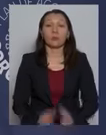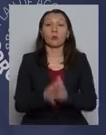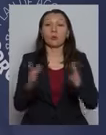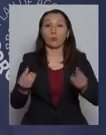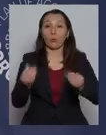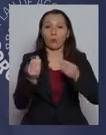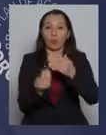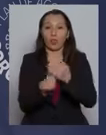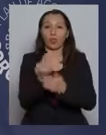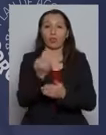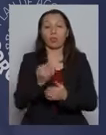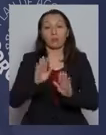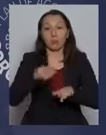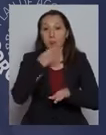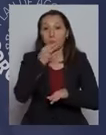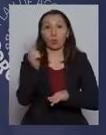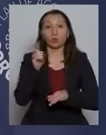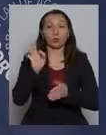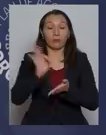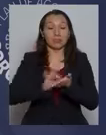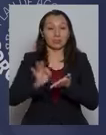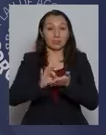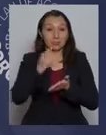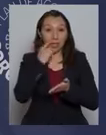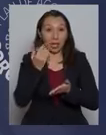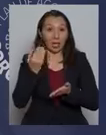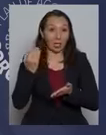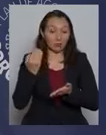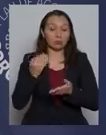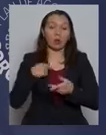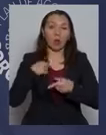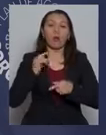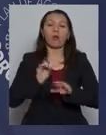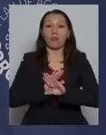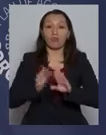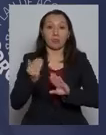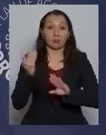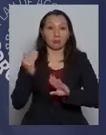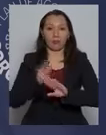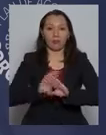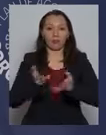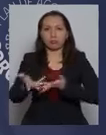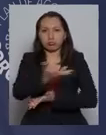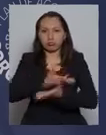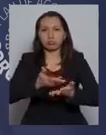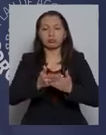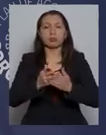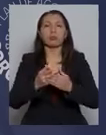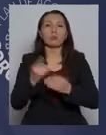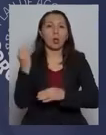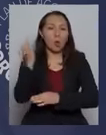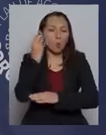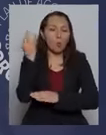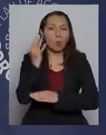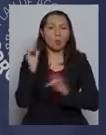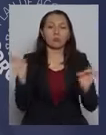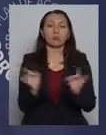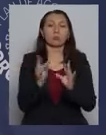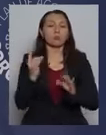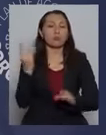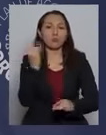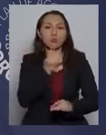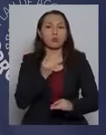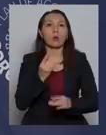Muy buenos días. Como dijo el subsecretario, venimos de terminar el comité de emergencia que dirige todos los días